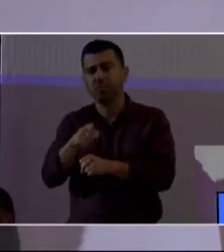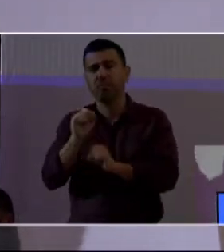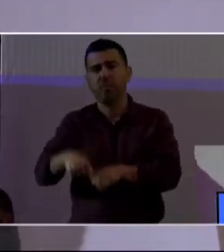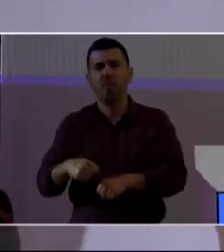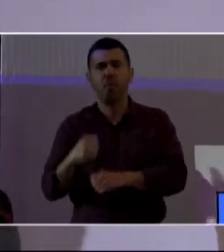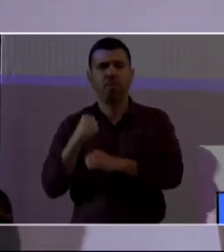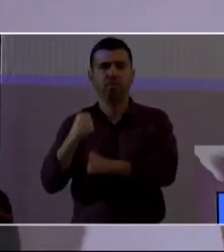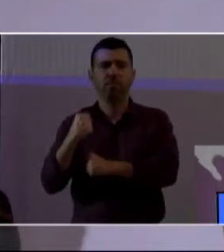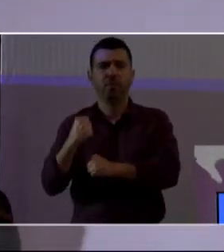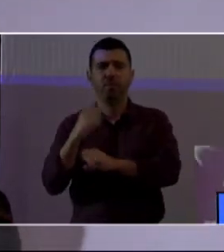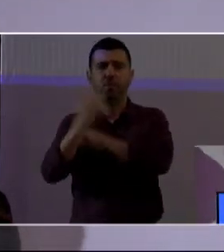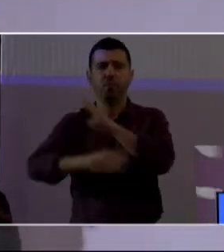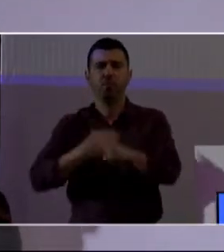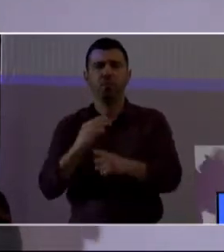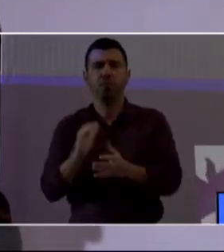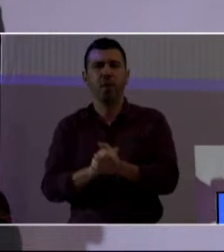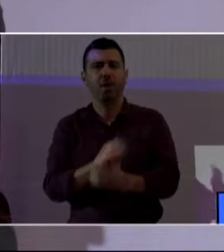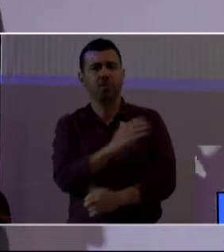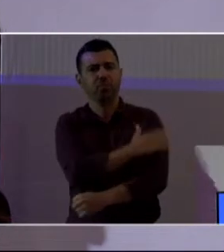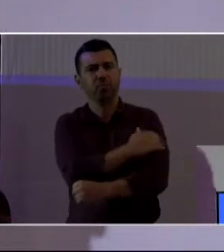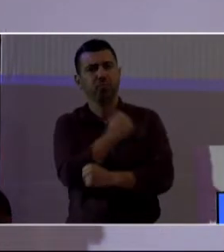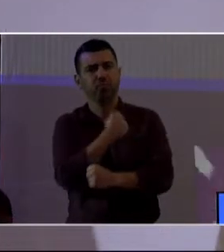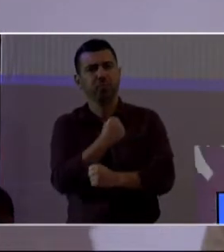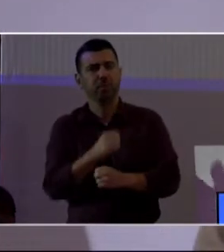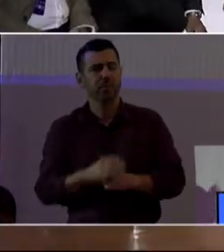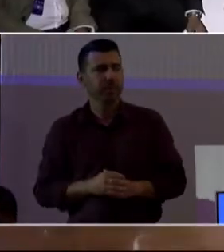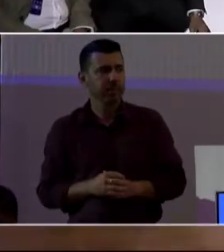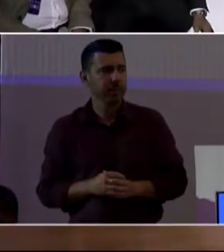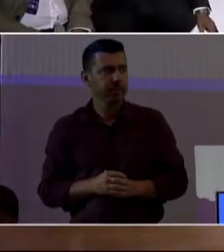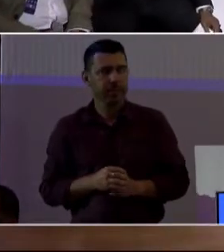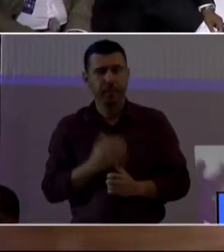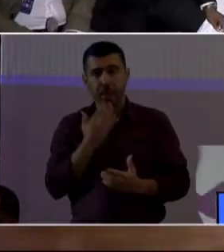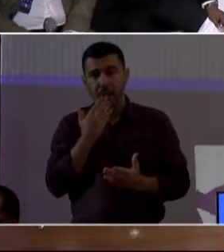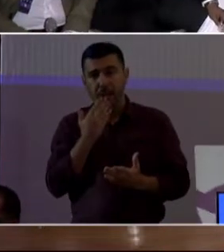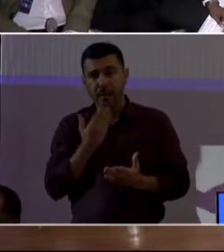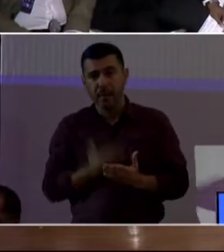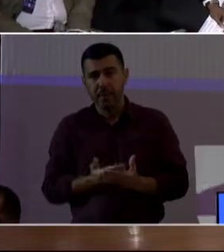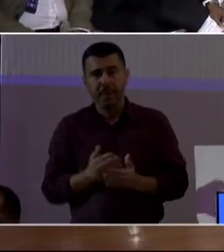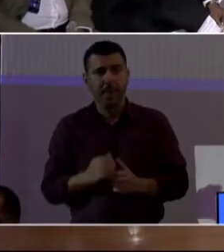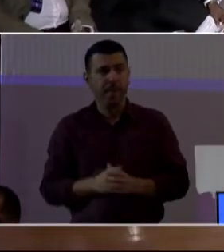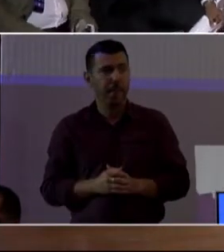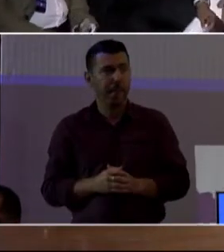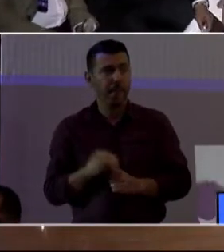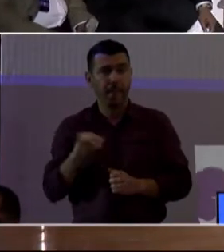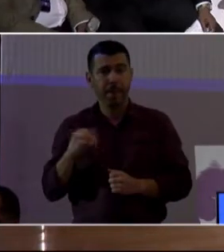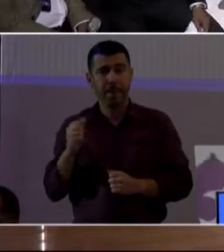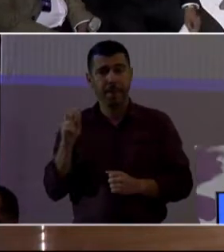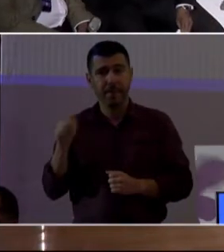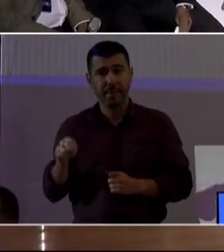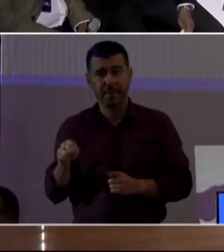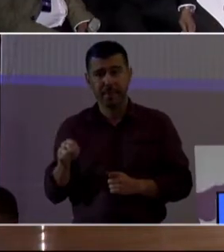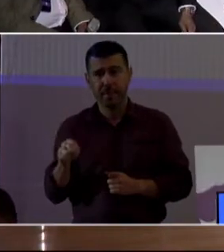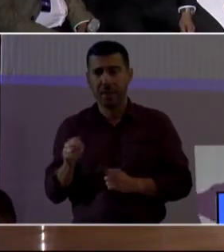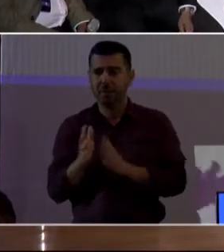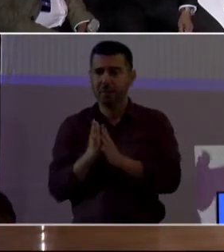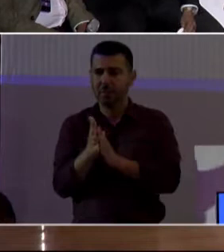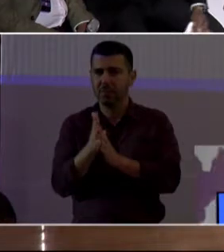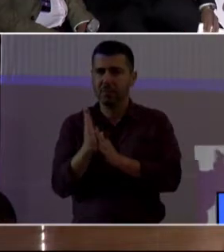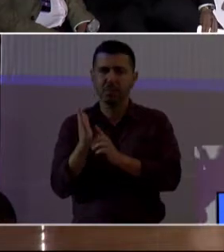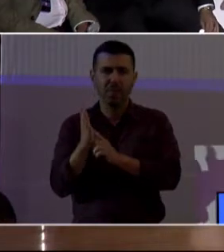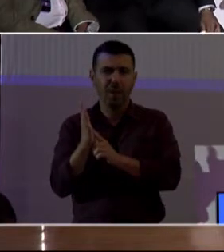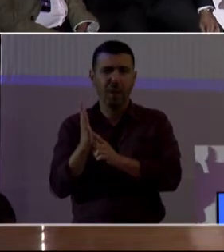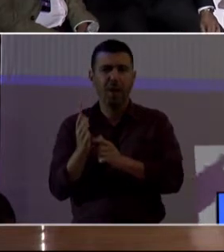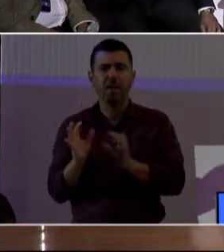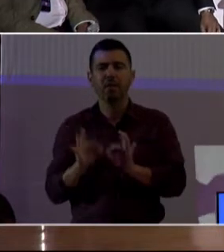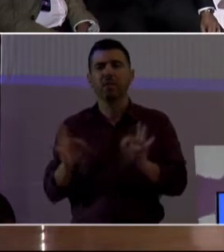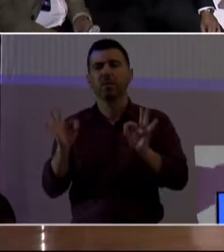desarrollo territorial y comunitario. Muchas gracias. Jan nos expone algo muy particular. Estamos hablando del